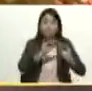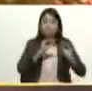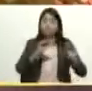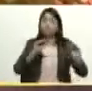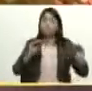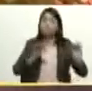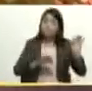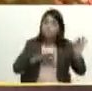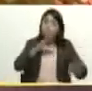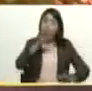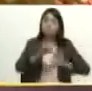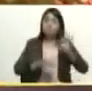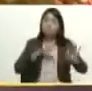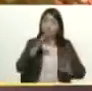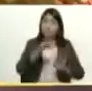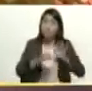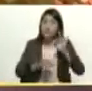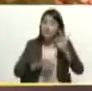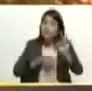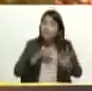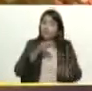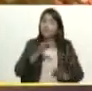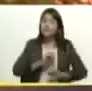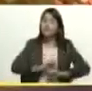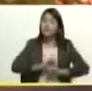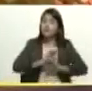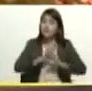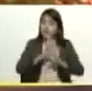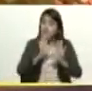Allí, frente a él, lo dije.